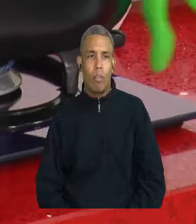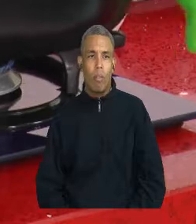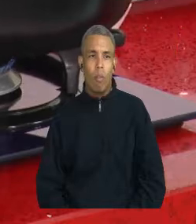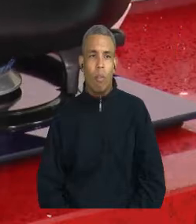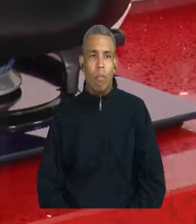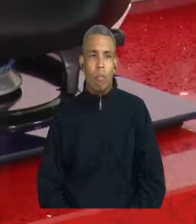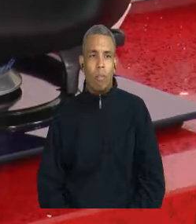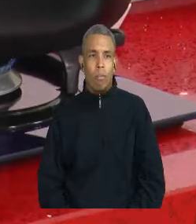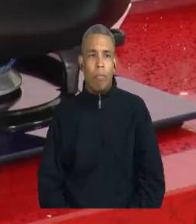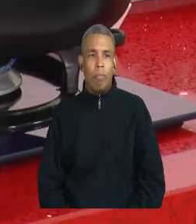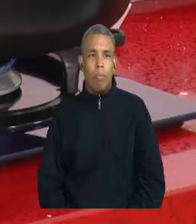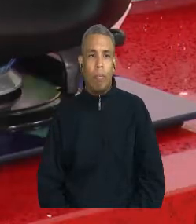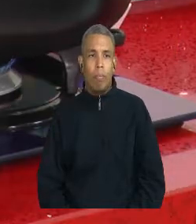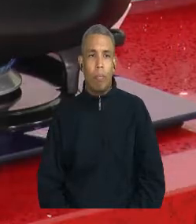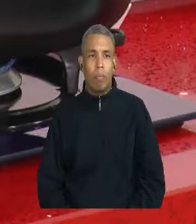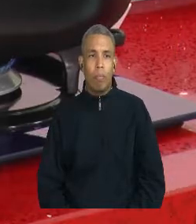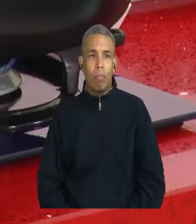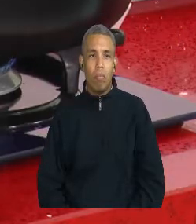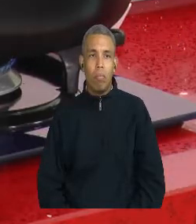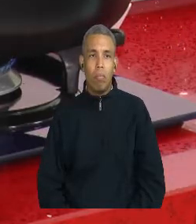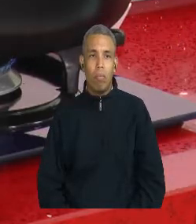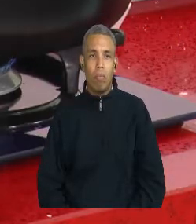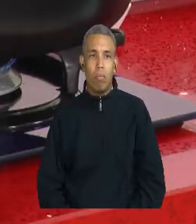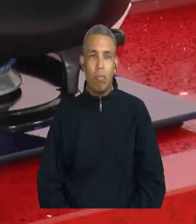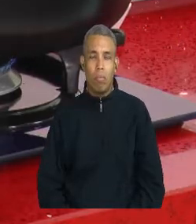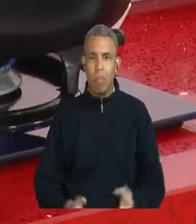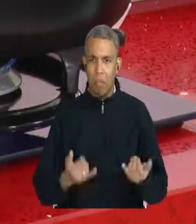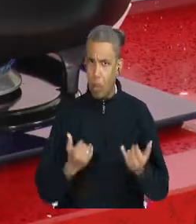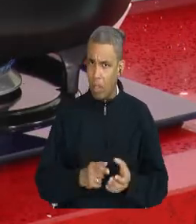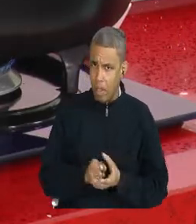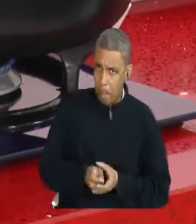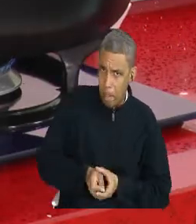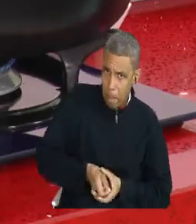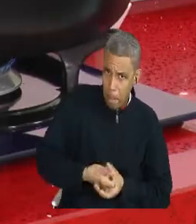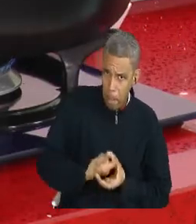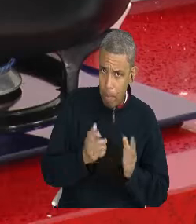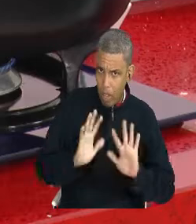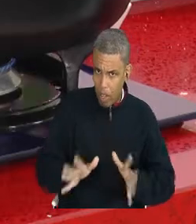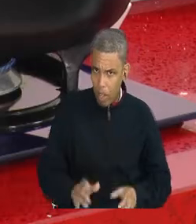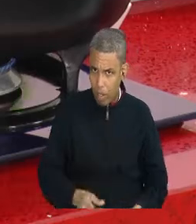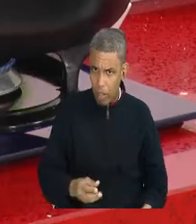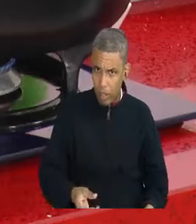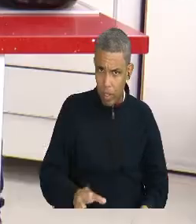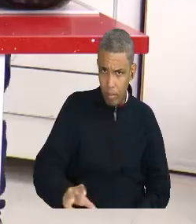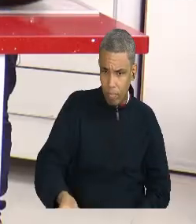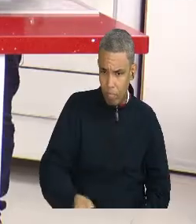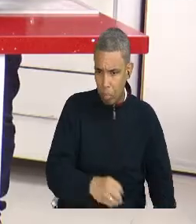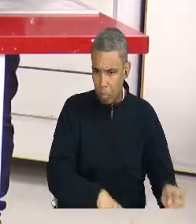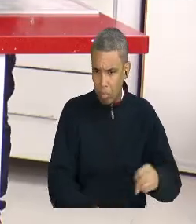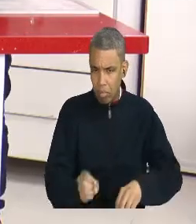Yo creería que ahora sí las agrego, ¿verdad? Las papitas. Sí, ahí van súper bien, pueden.